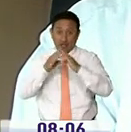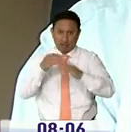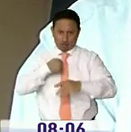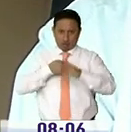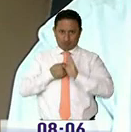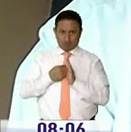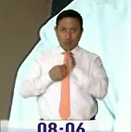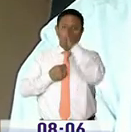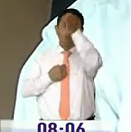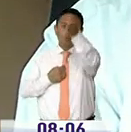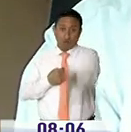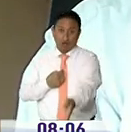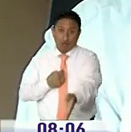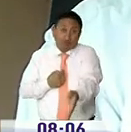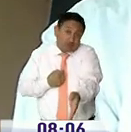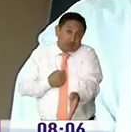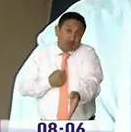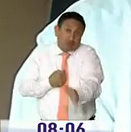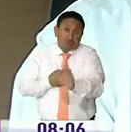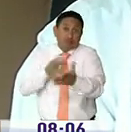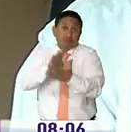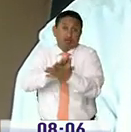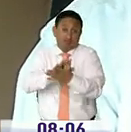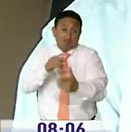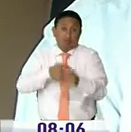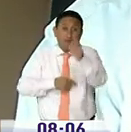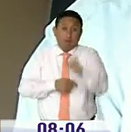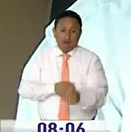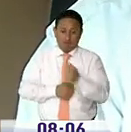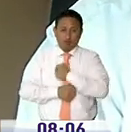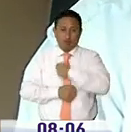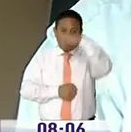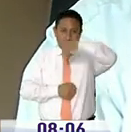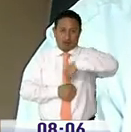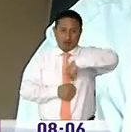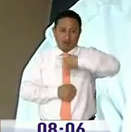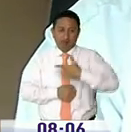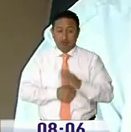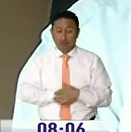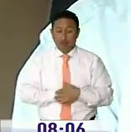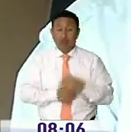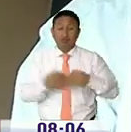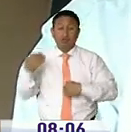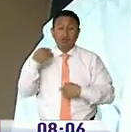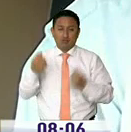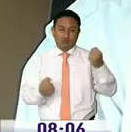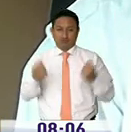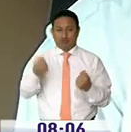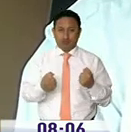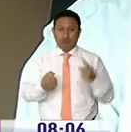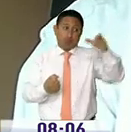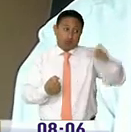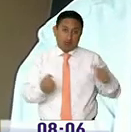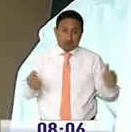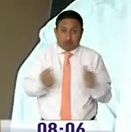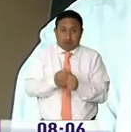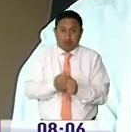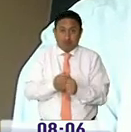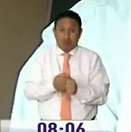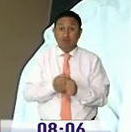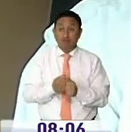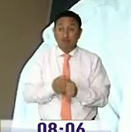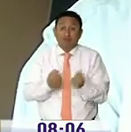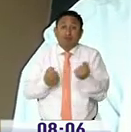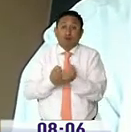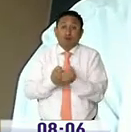retirando y allí estaremos. El personal del patronato en pleno está trabajando en eso, tenemos vehículos, tenemos apoyo